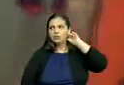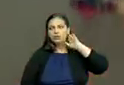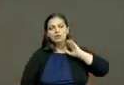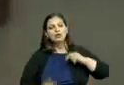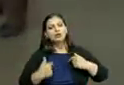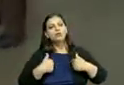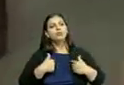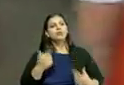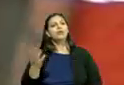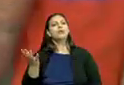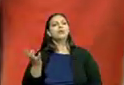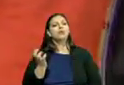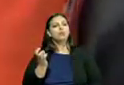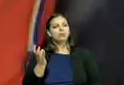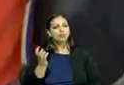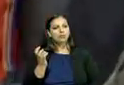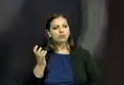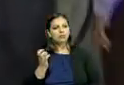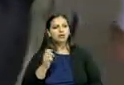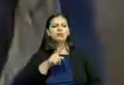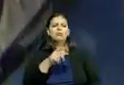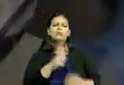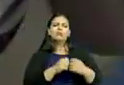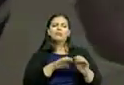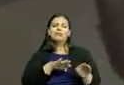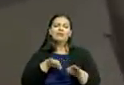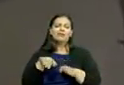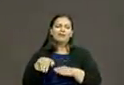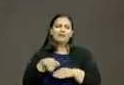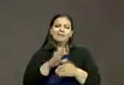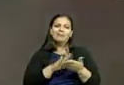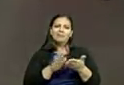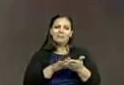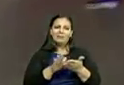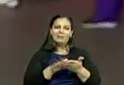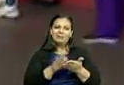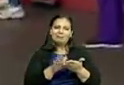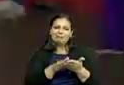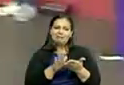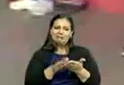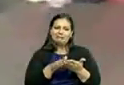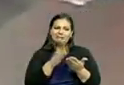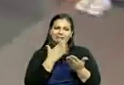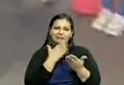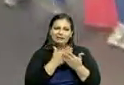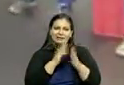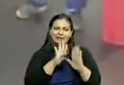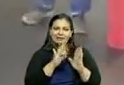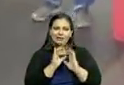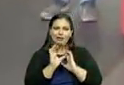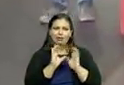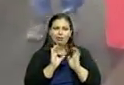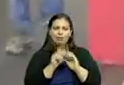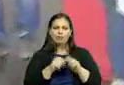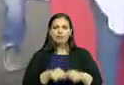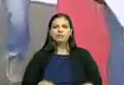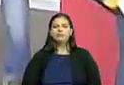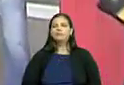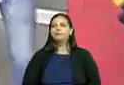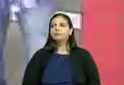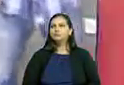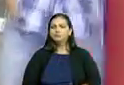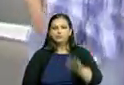cuidados de todas las gentes más muchas gracias caballero ya conversamos buenos días caballeros que le han comunicado a la terminal terrestre